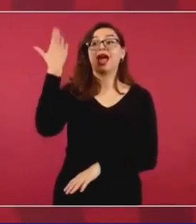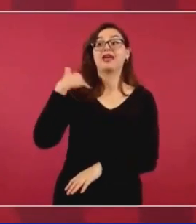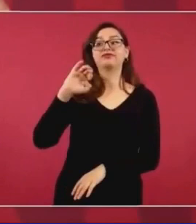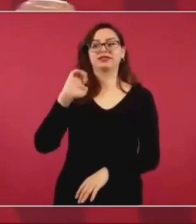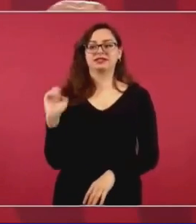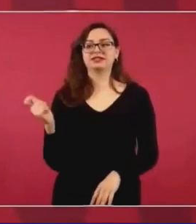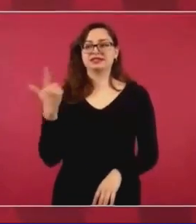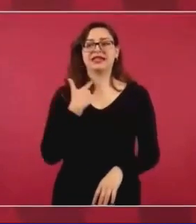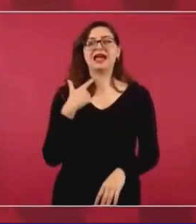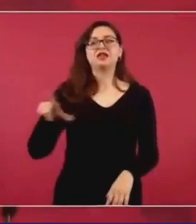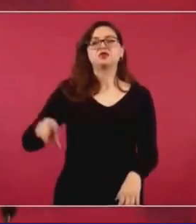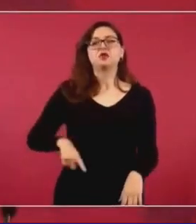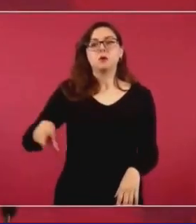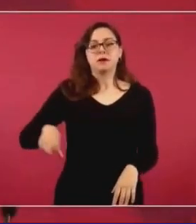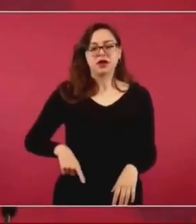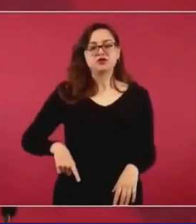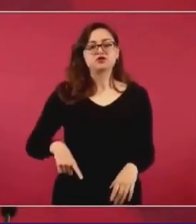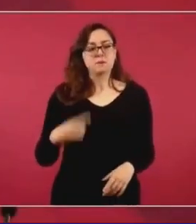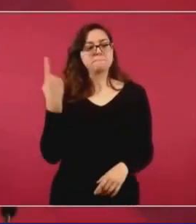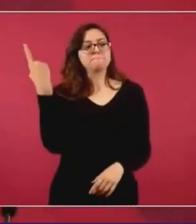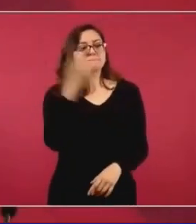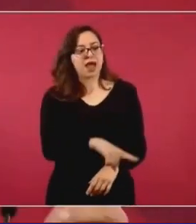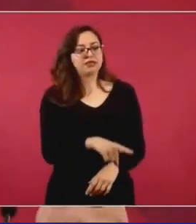mandaba los boletines